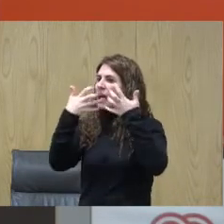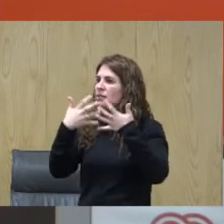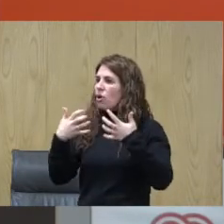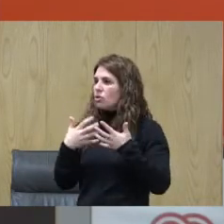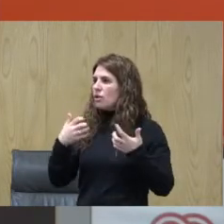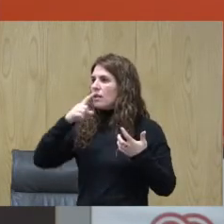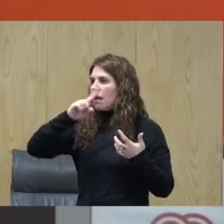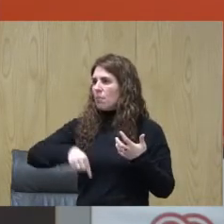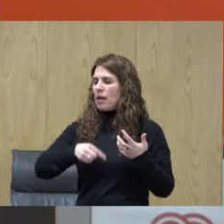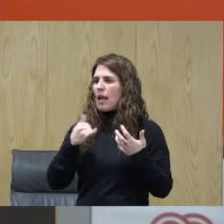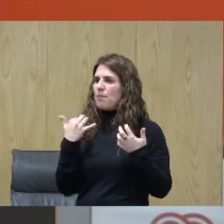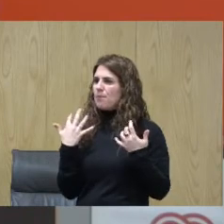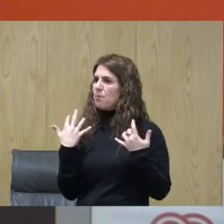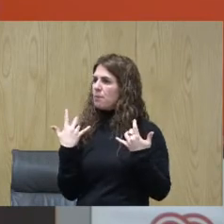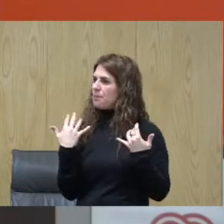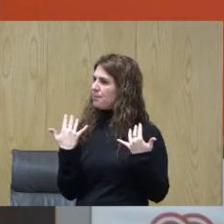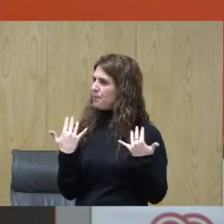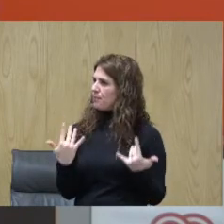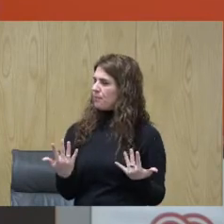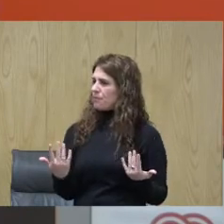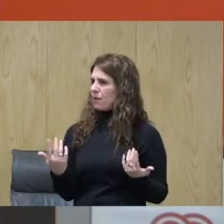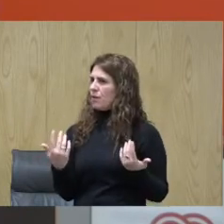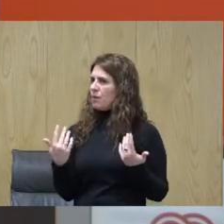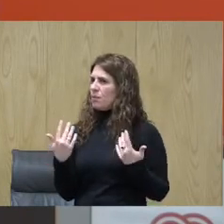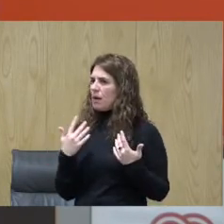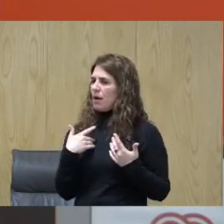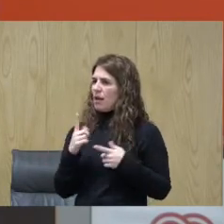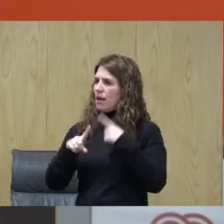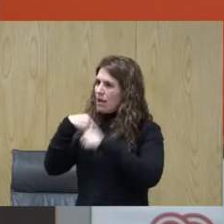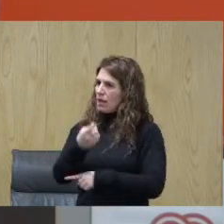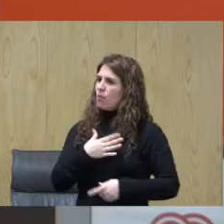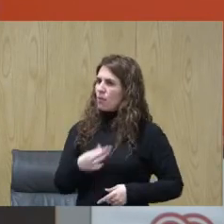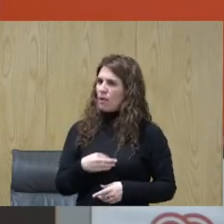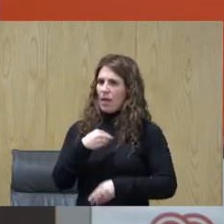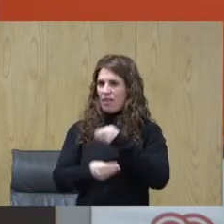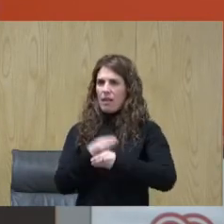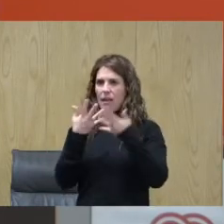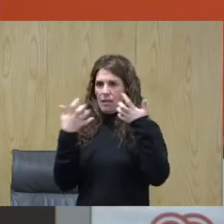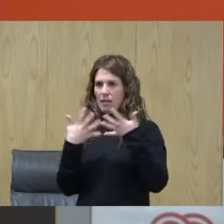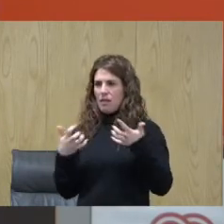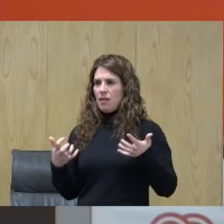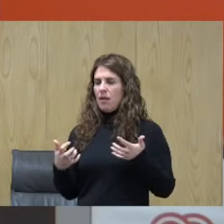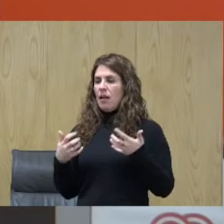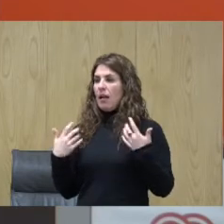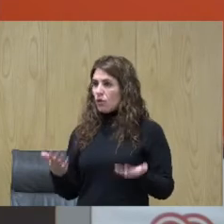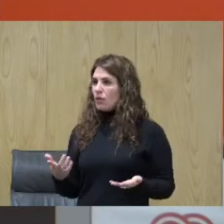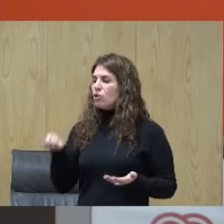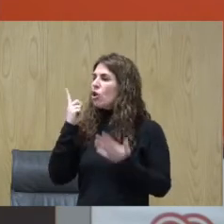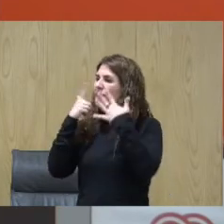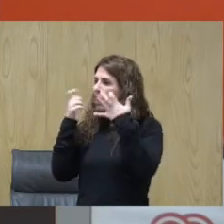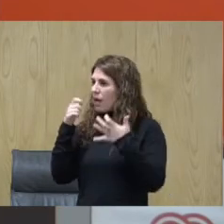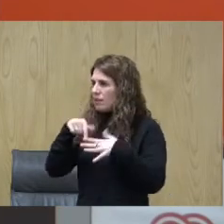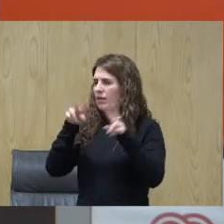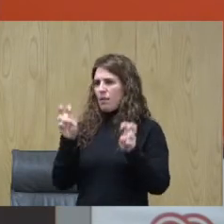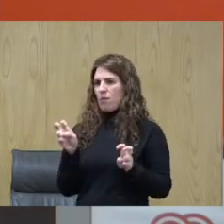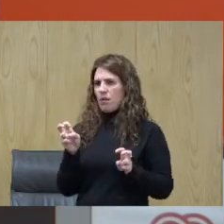también tenemos cierta premura para poder realizarlos, ¿no? Entonces, simplemente subrayar eso,